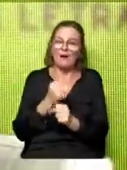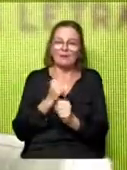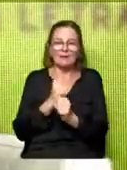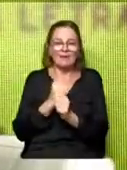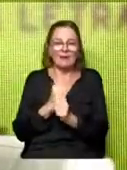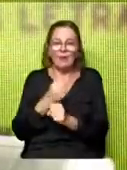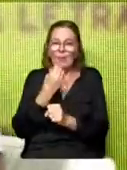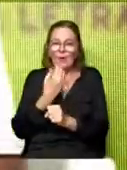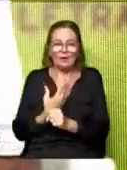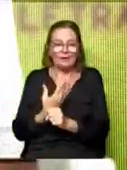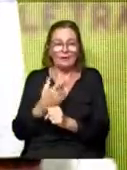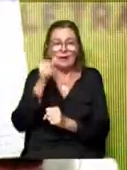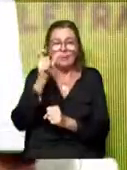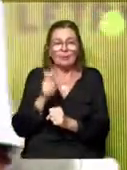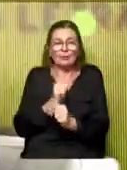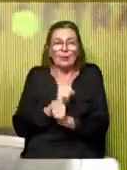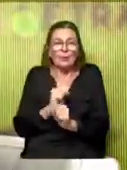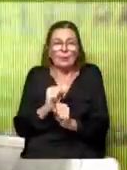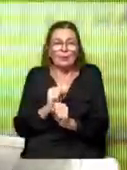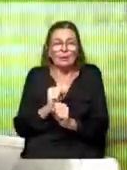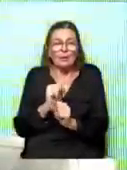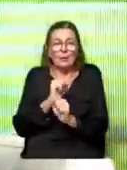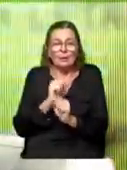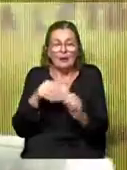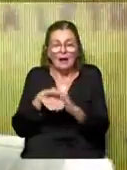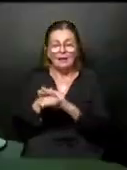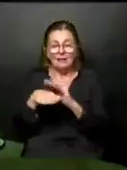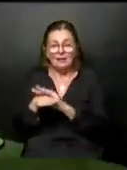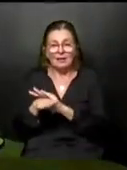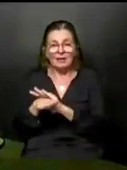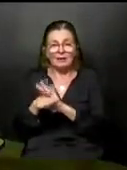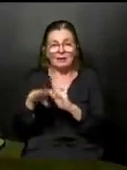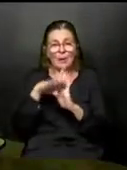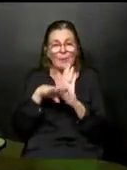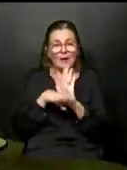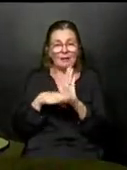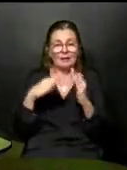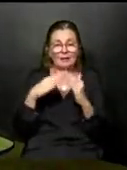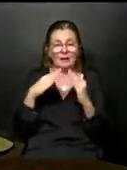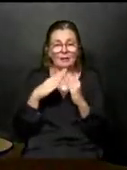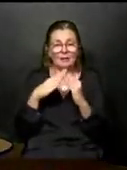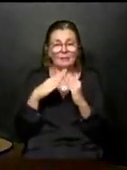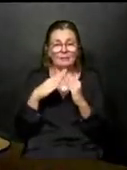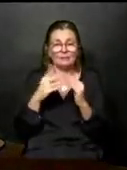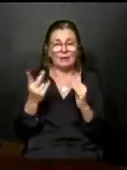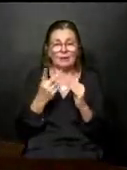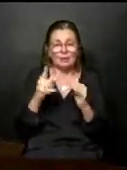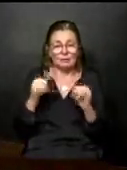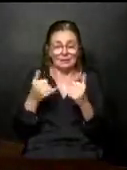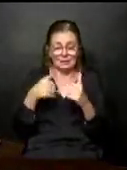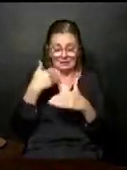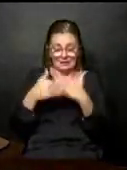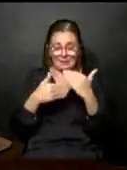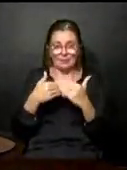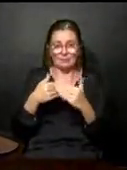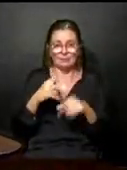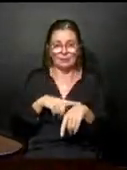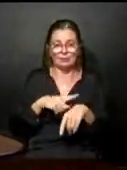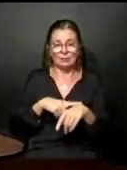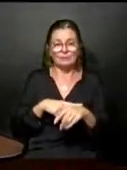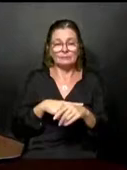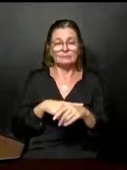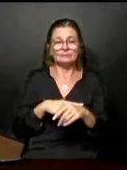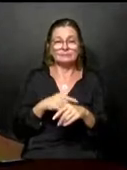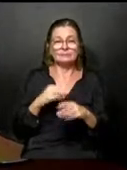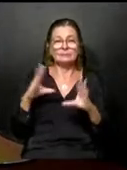digno, la persona no tiene para poder acceder a los planes de vivienda. Gustavo, Karina, ya seguimos con ustedes en un minuto. Bien, y